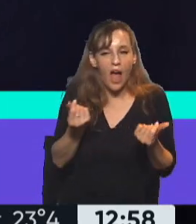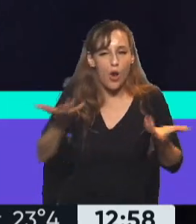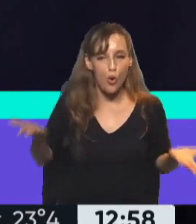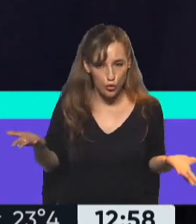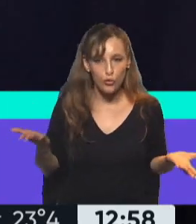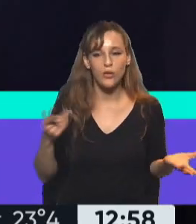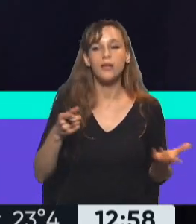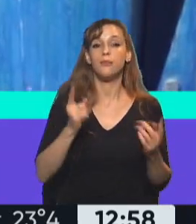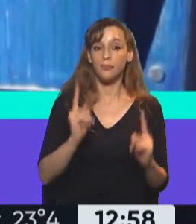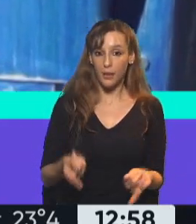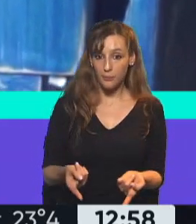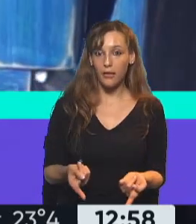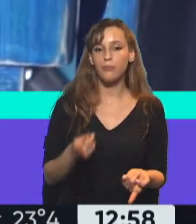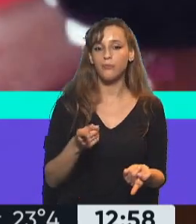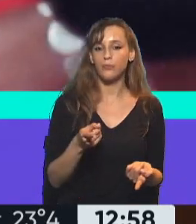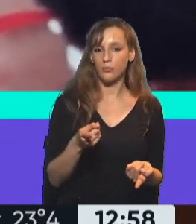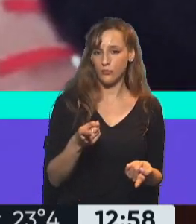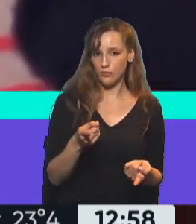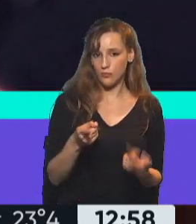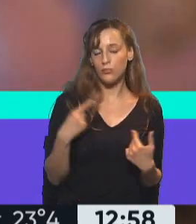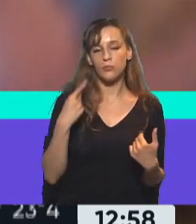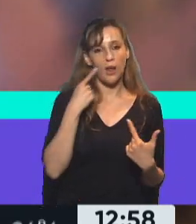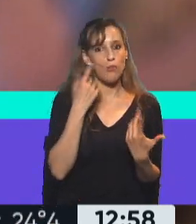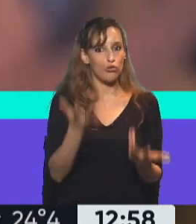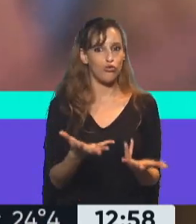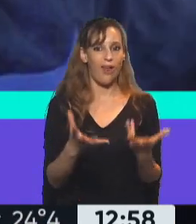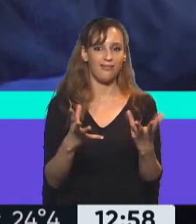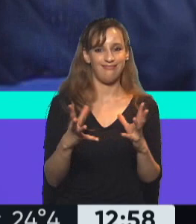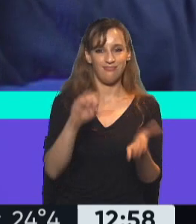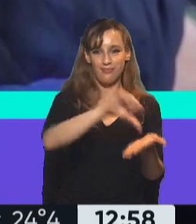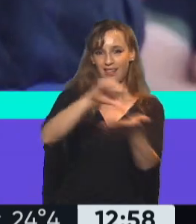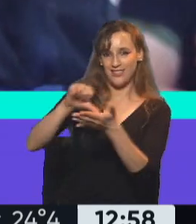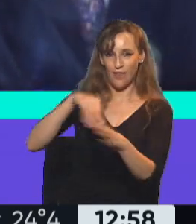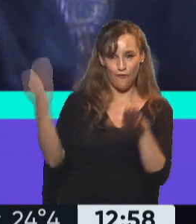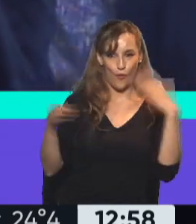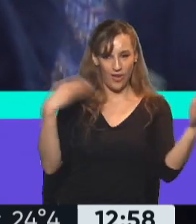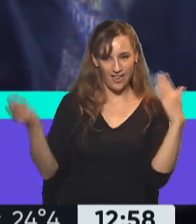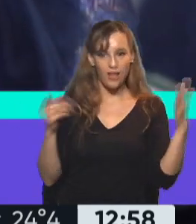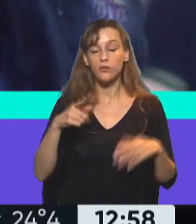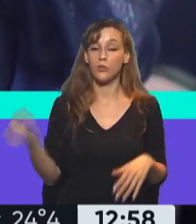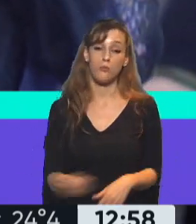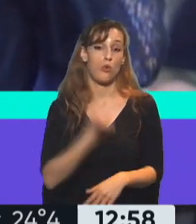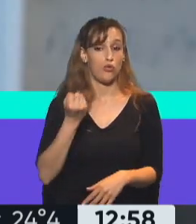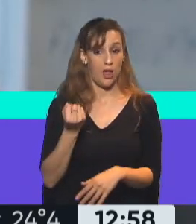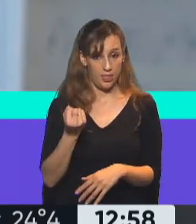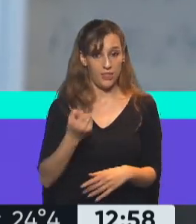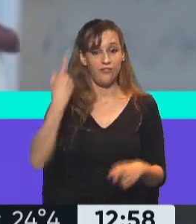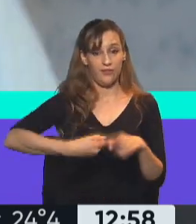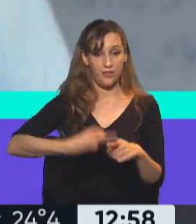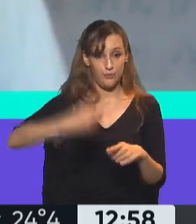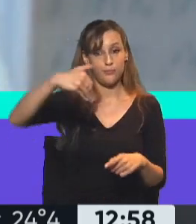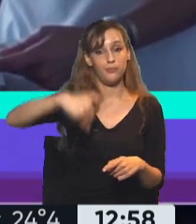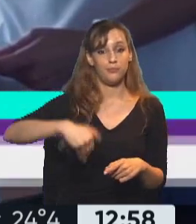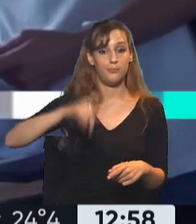y a través de ellos proyectar al mercado internacional así que muy importante la realización de los nodos nica se